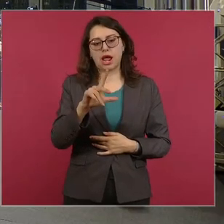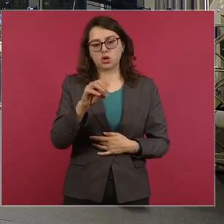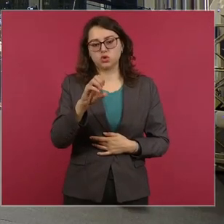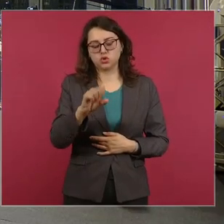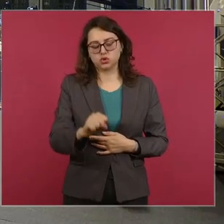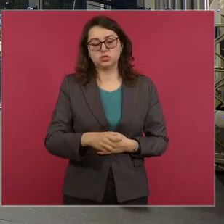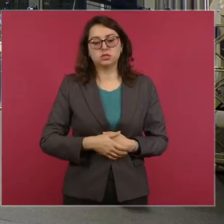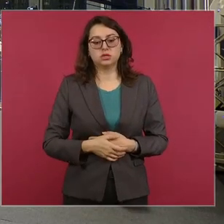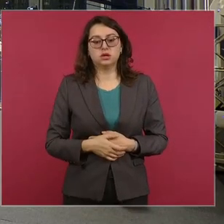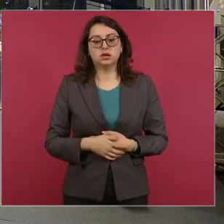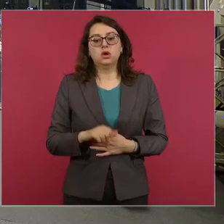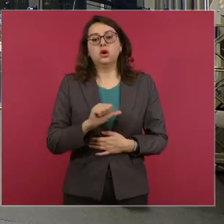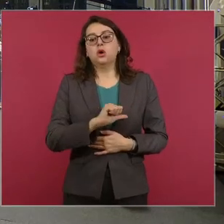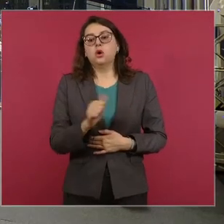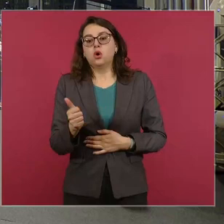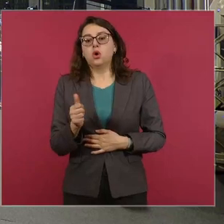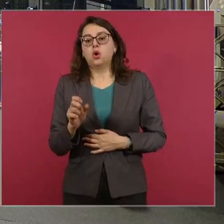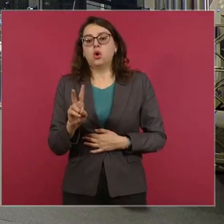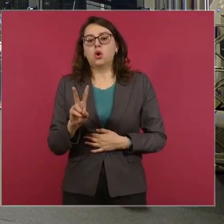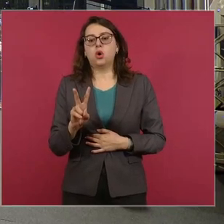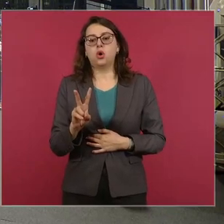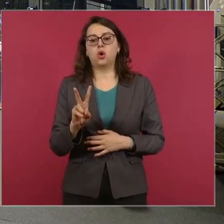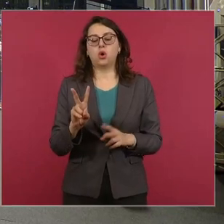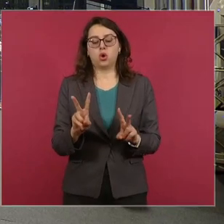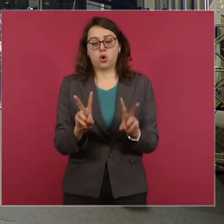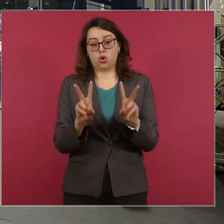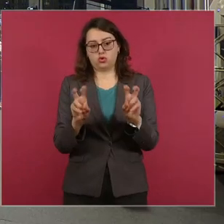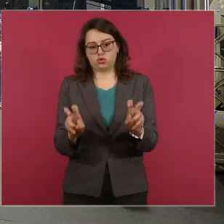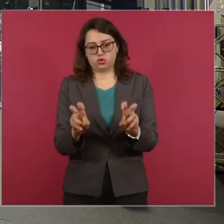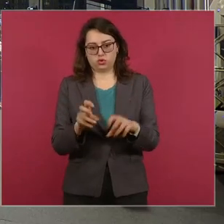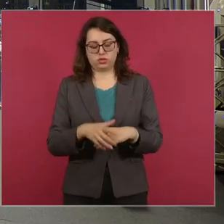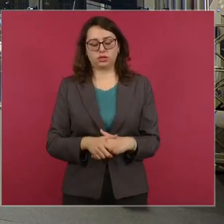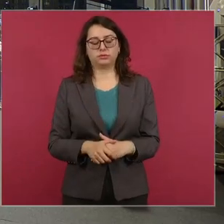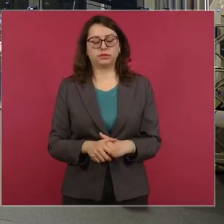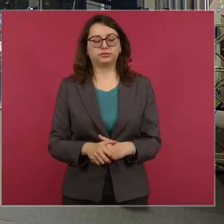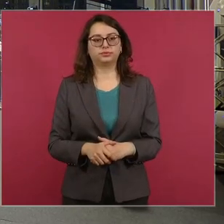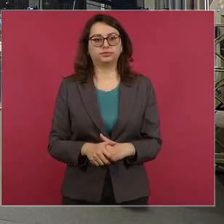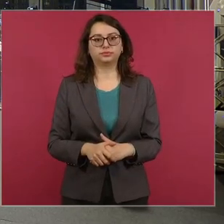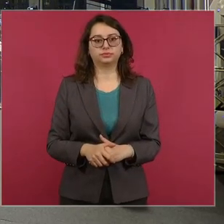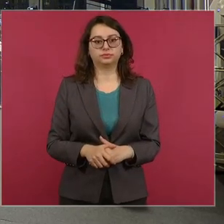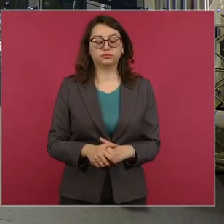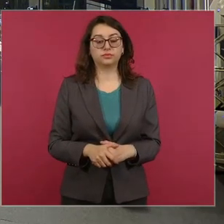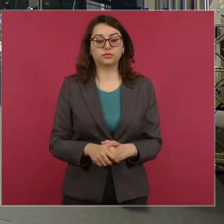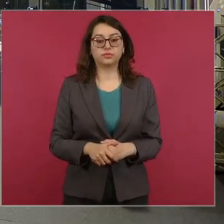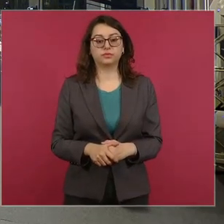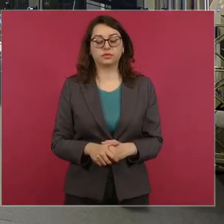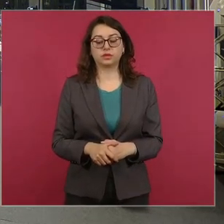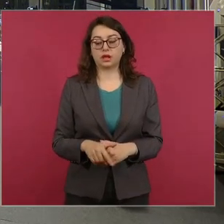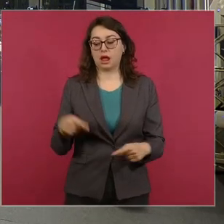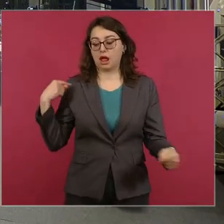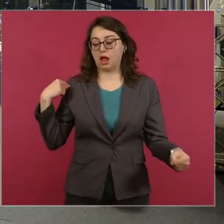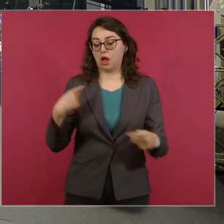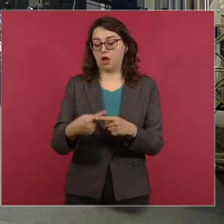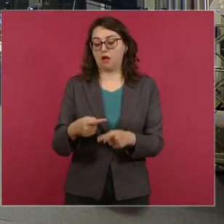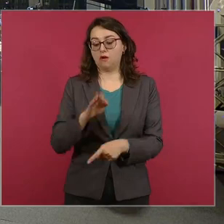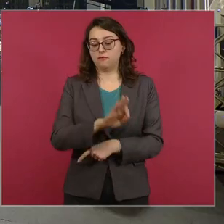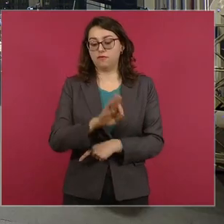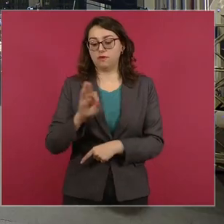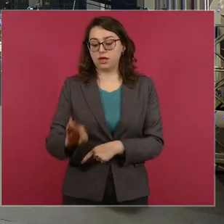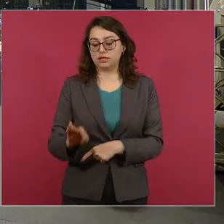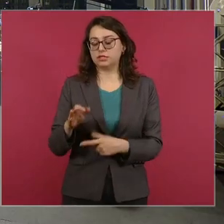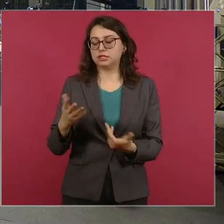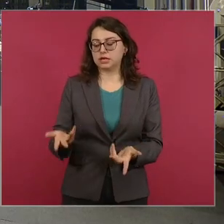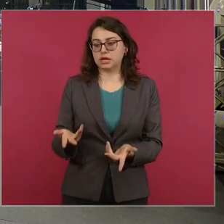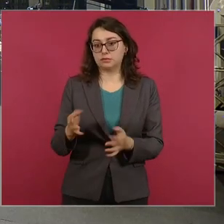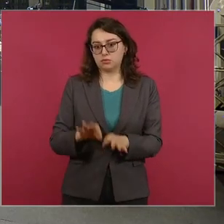Bueno en otro tema señor presidente hoy se cumple el plazo que el excanciller Marcelo Ebrard dio para que Morena resuelva